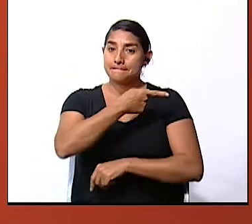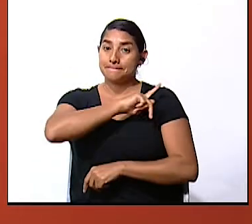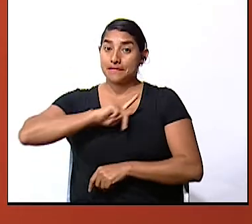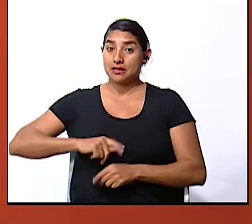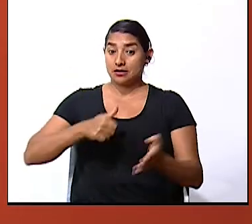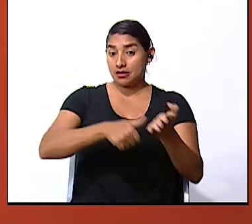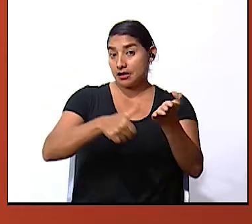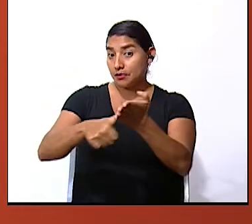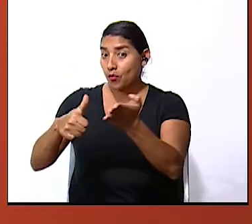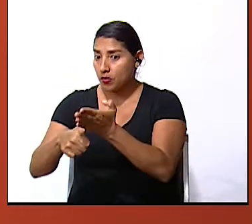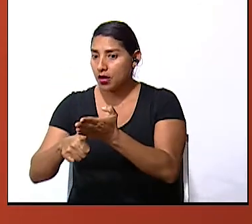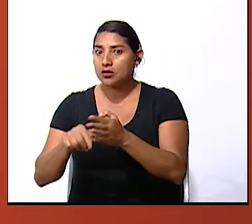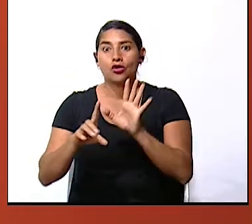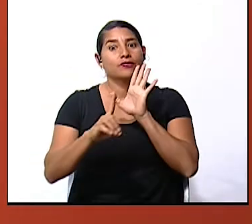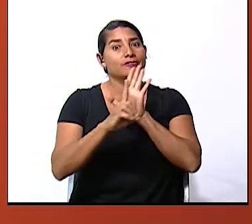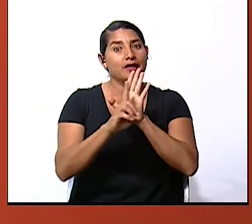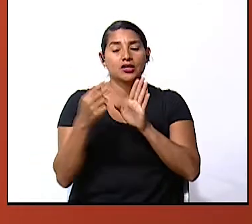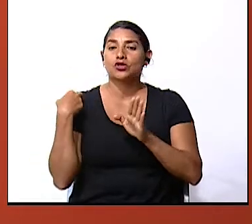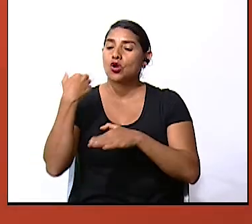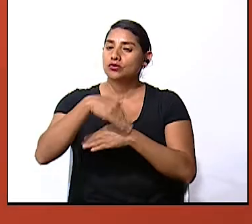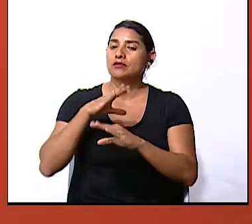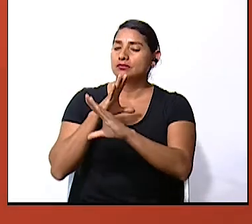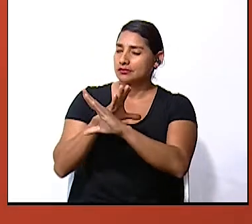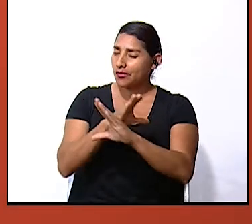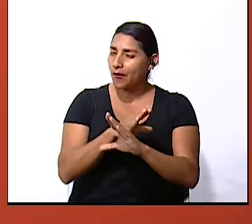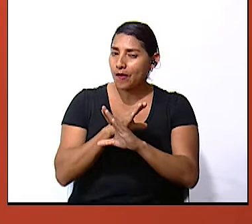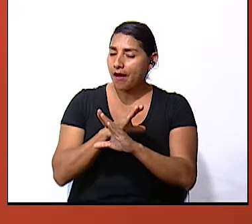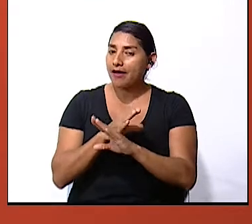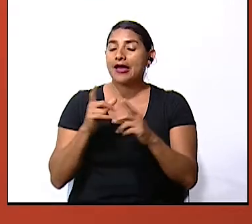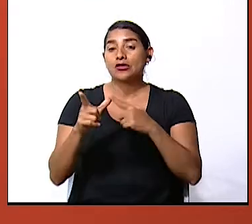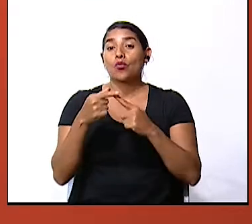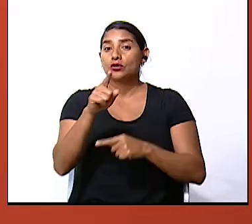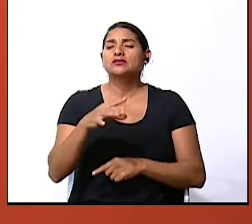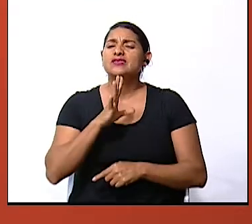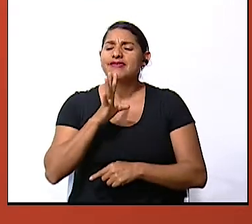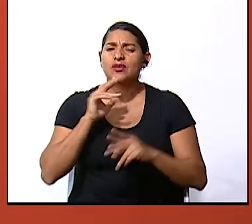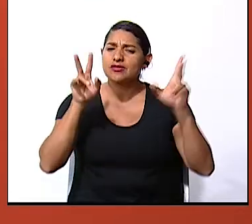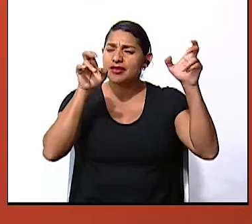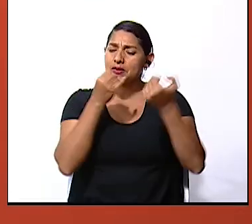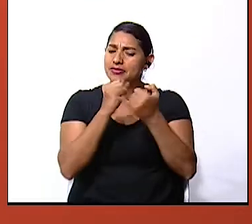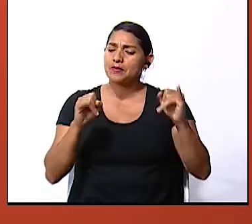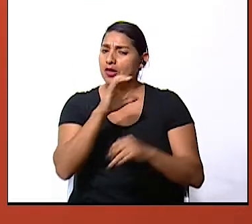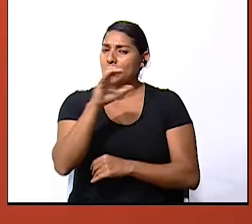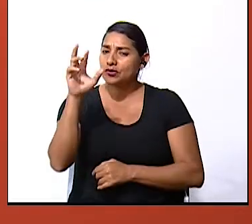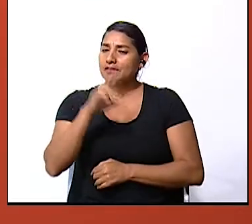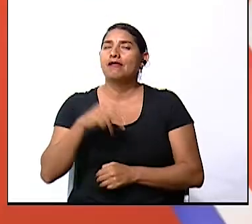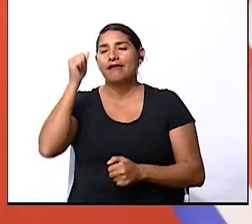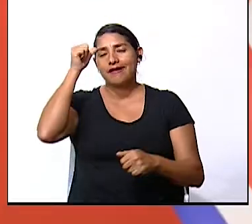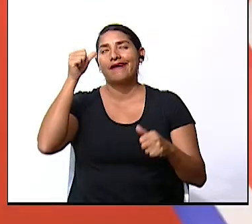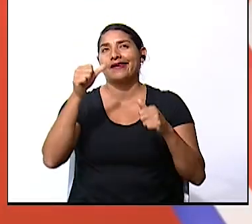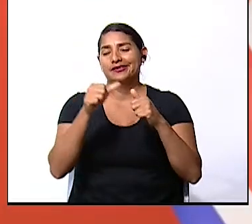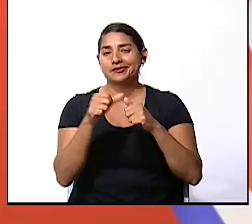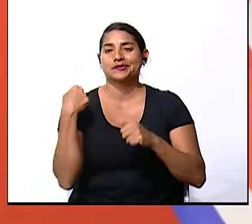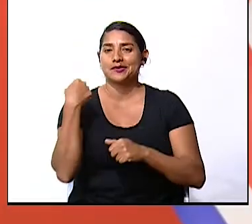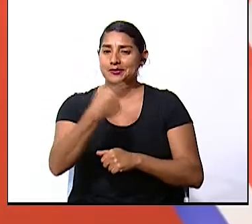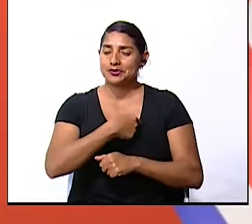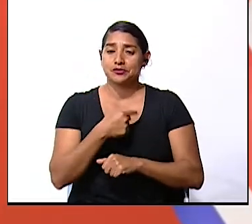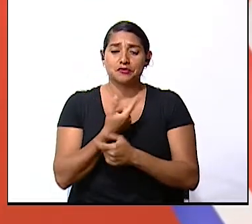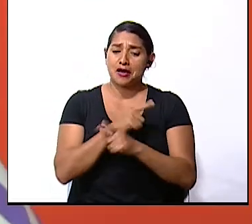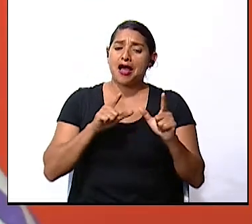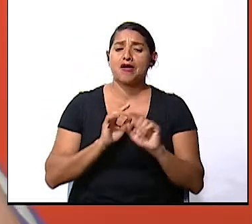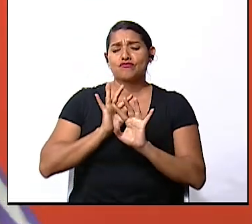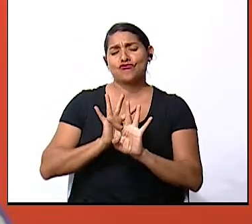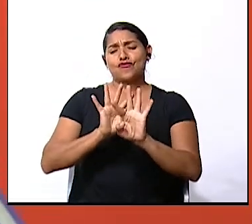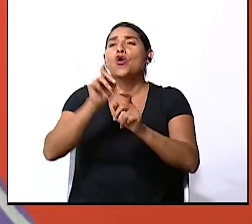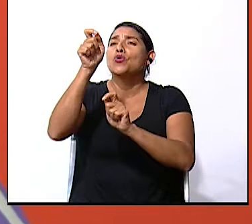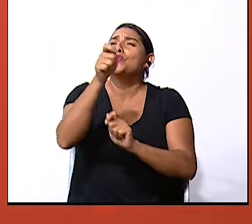poder votar son derechos que tenemos que cuidar. Así que cuando te hablen de la independencia de Costa Rica, recordá que no son solo